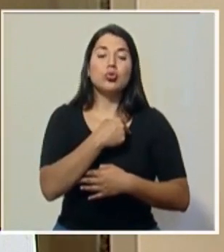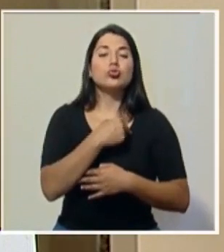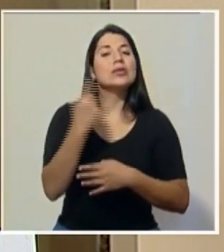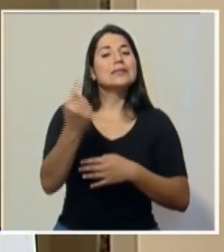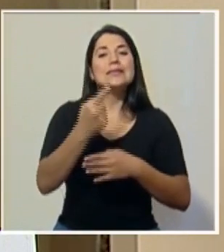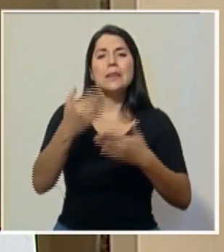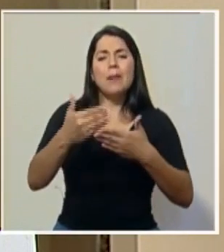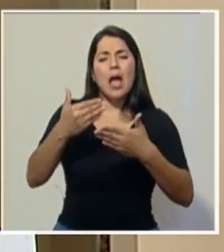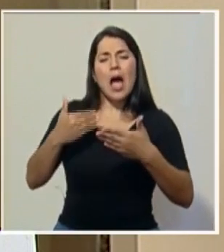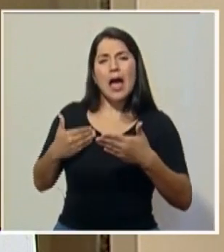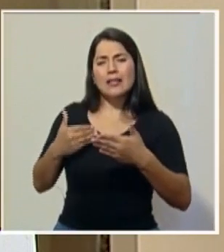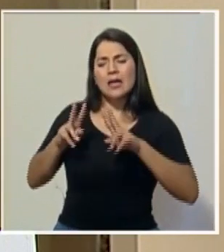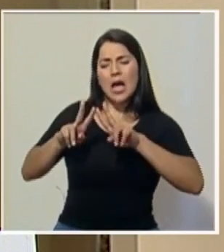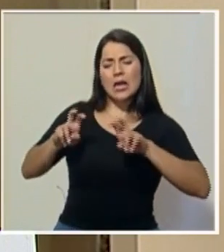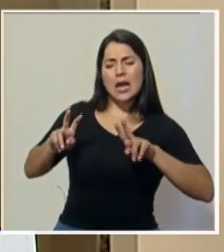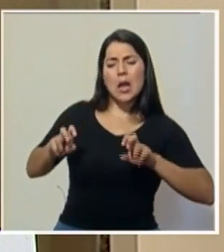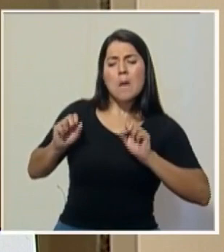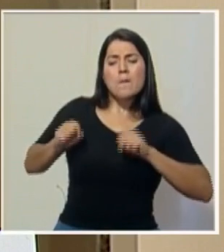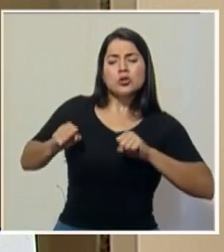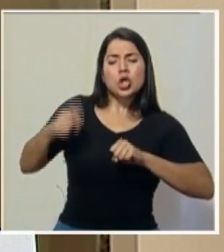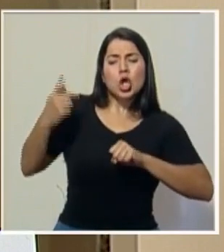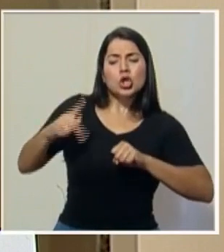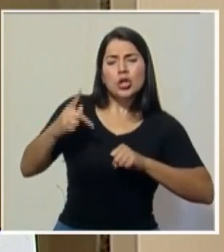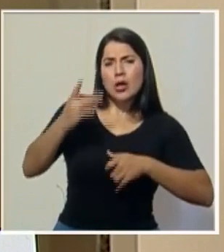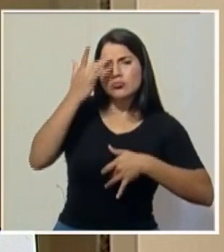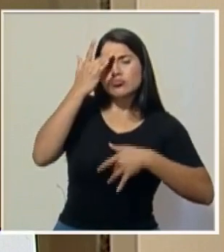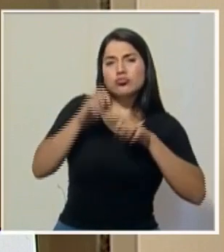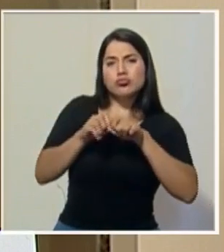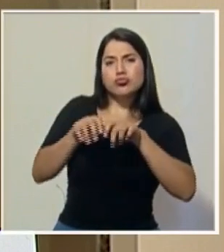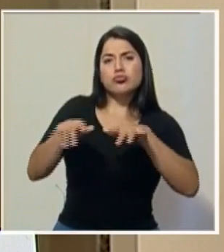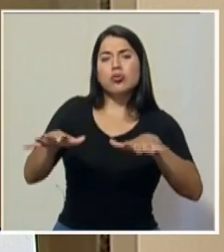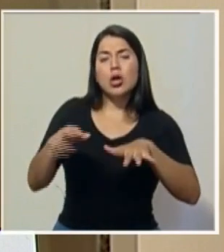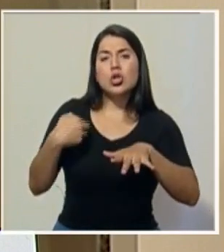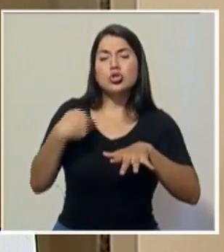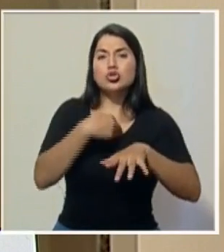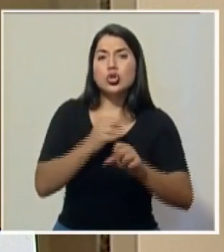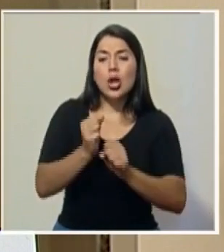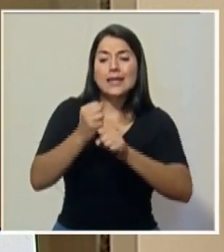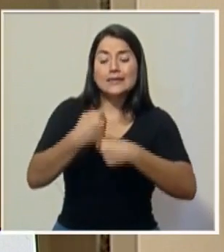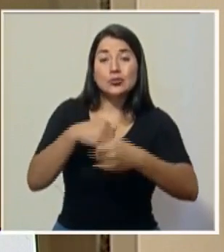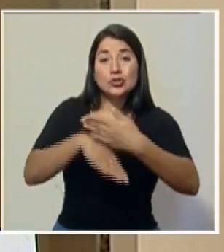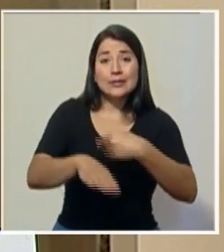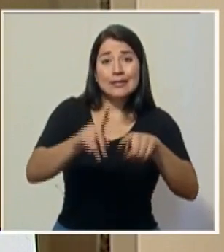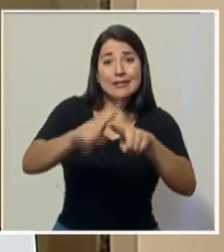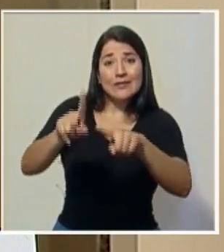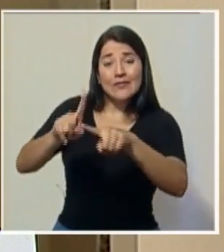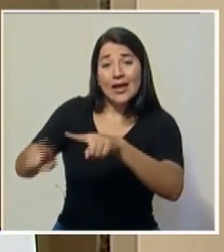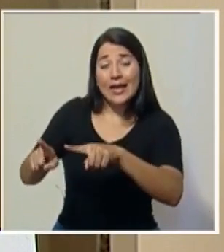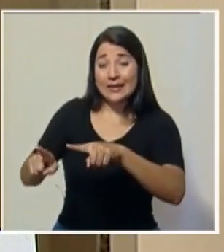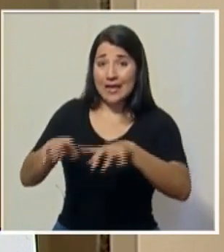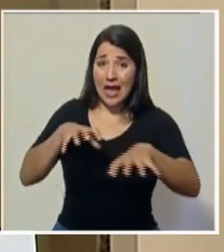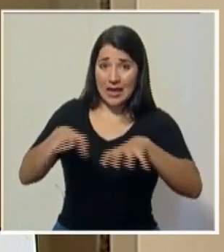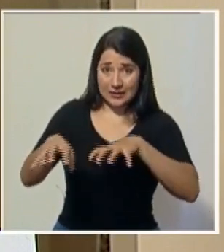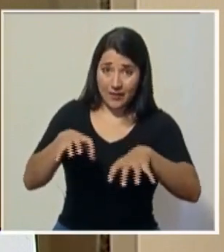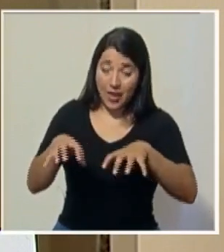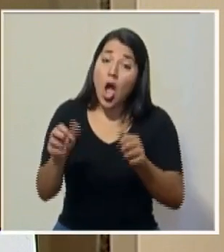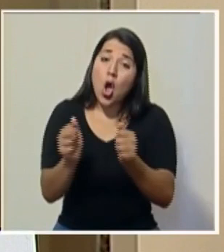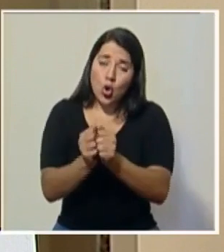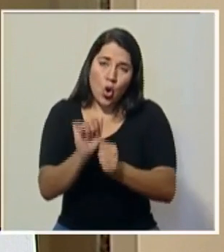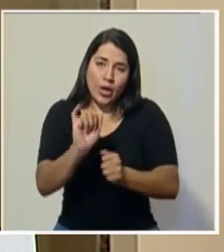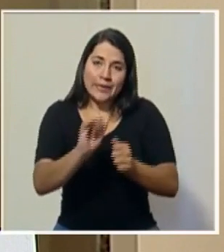de amenaza, de peligro de peligro de contagio que estamos haciendo en diferentes tipos de actividades por medio de esa matriz de